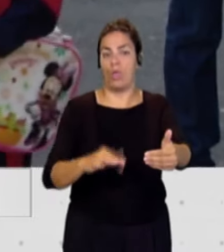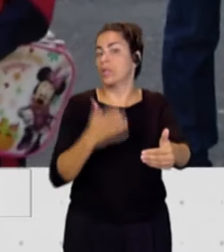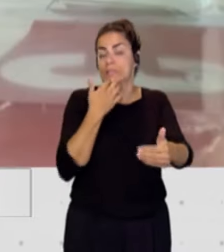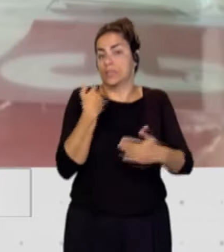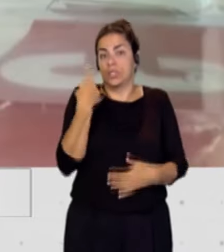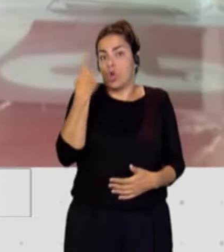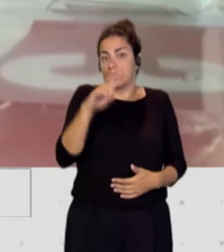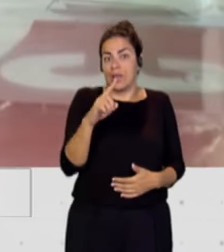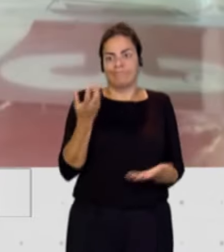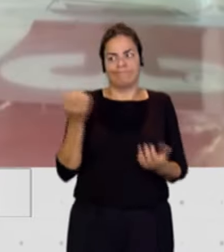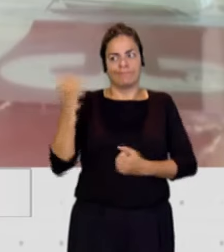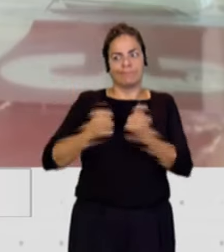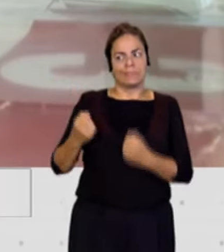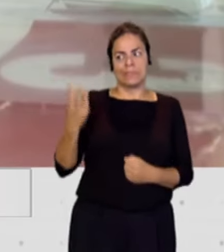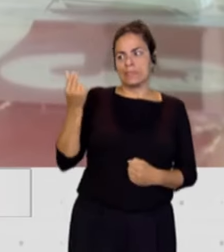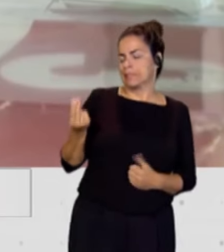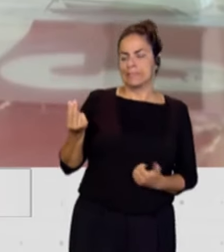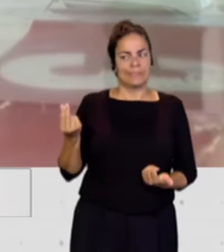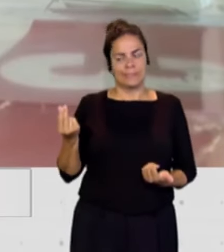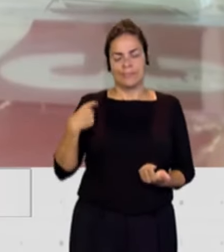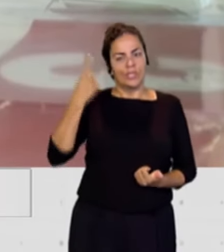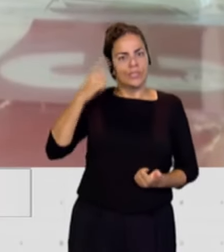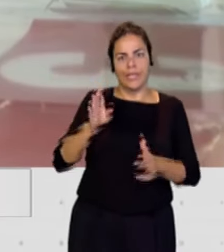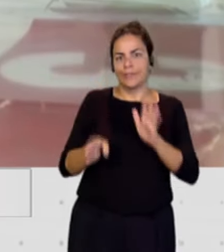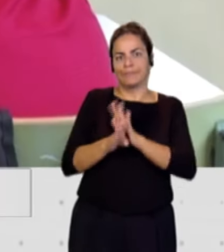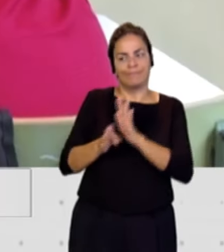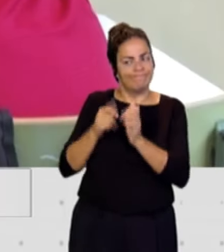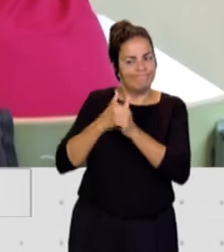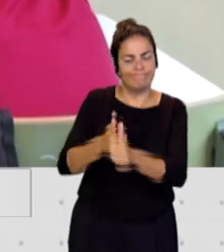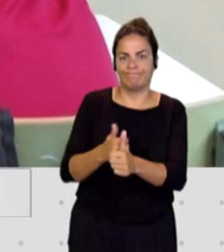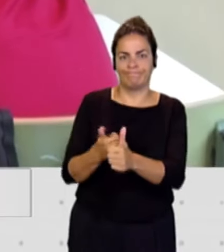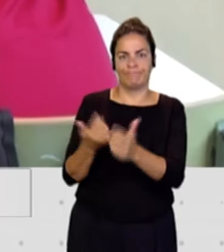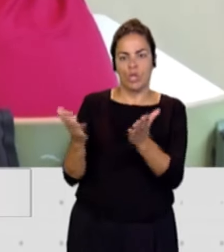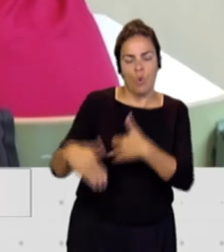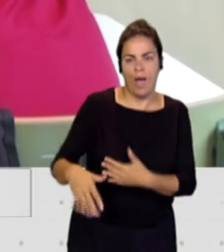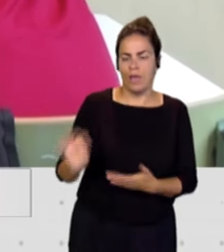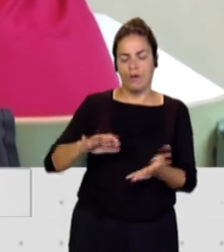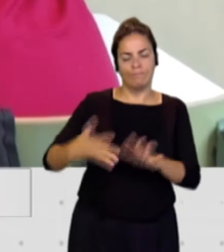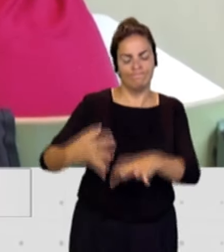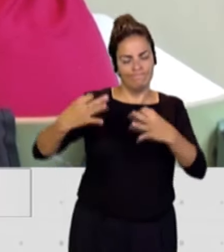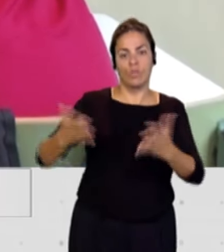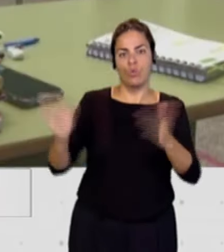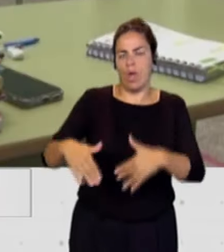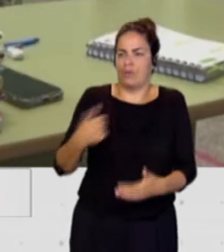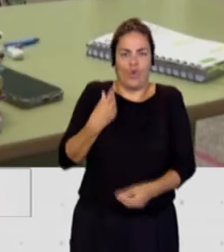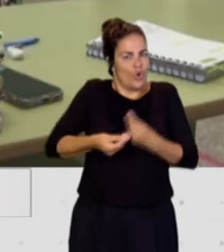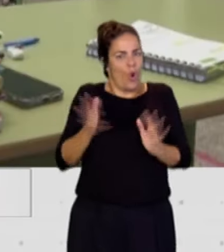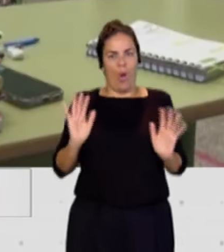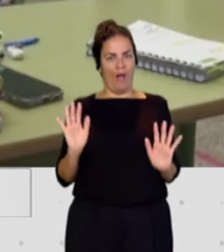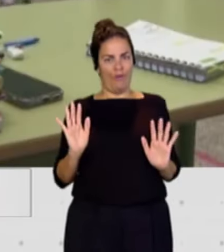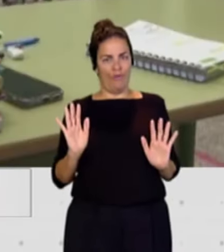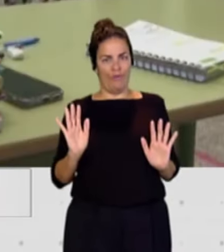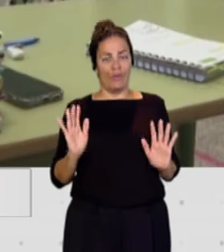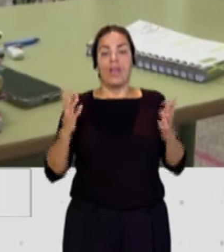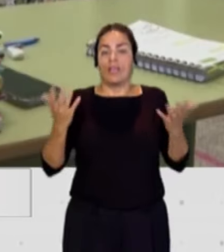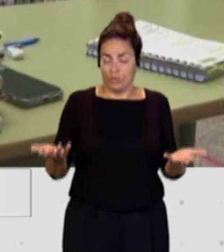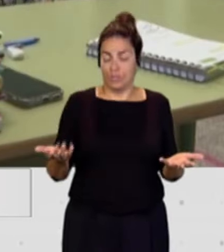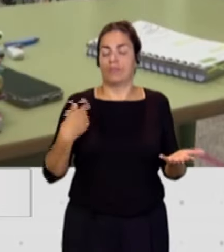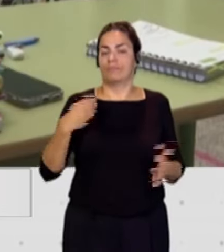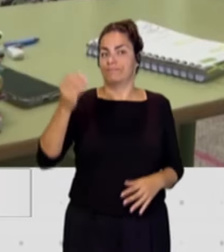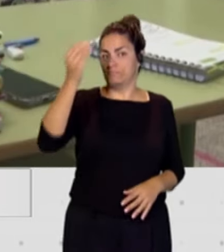ente no voy a dar un seguimiento o no puedo garantizar el seguimiento de esas medidas pues no las puedo poner en marcha por tanto yo creo que ante